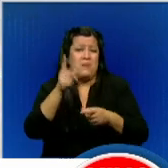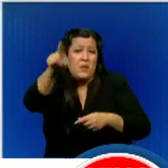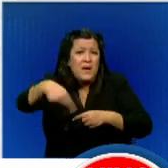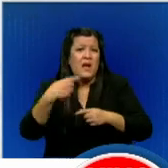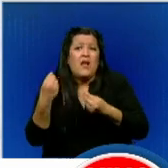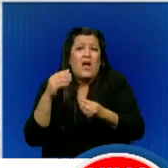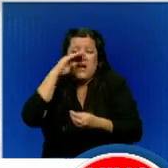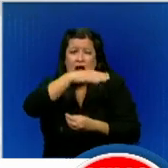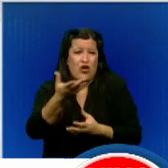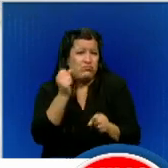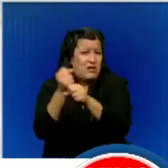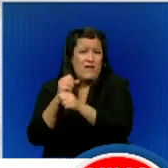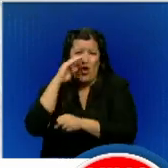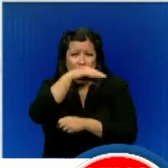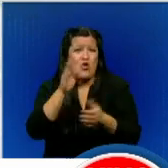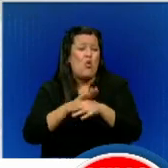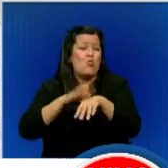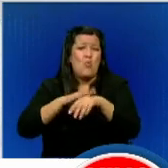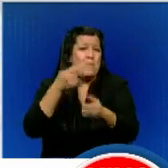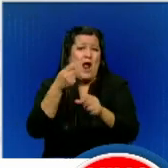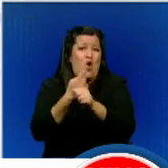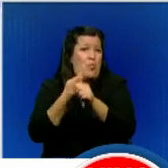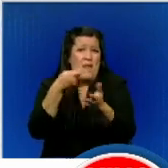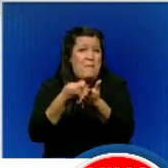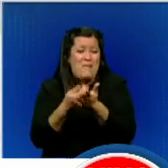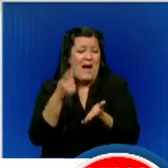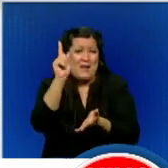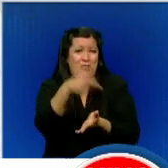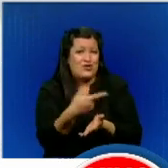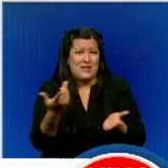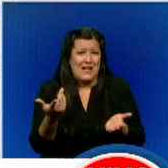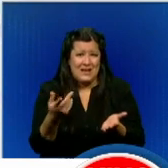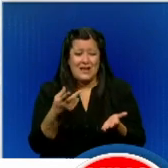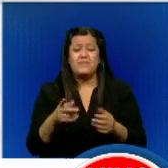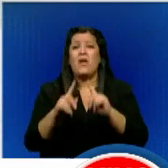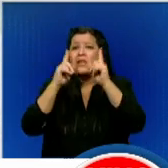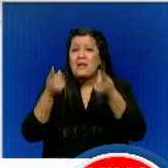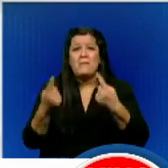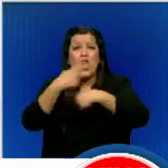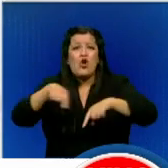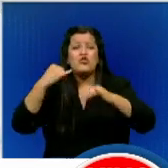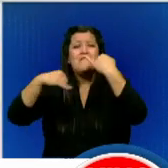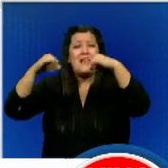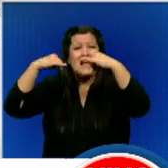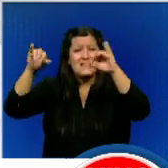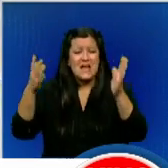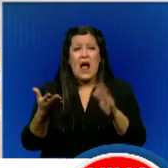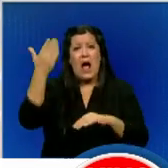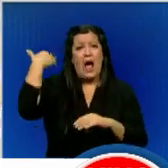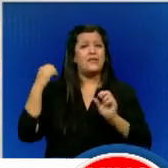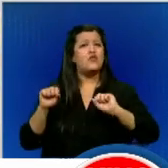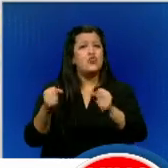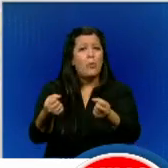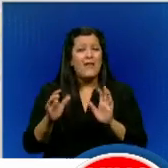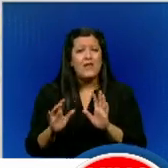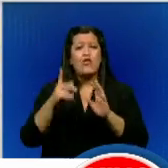economía otro apartado actividades en la intermediación financiera estaban suspendidas en